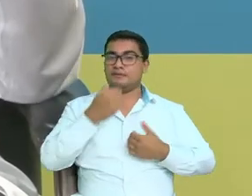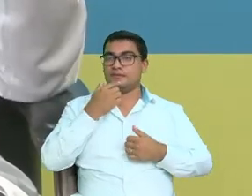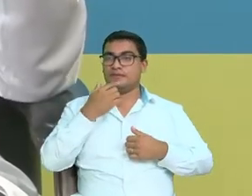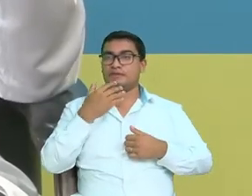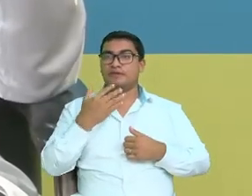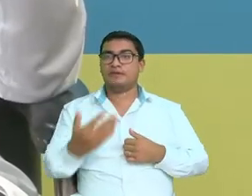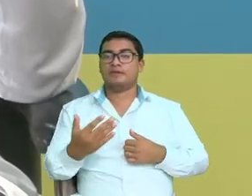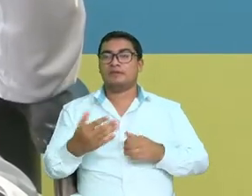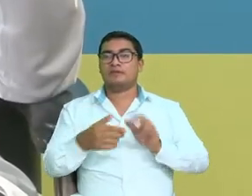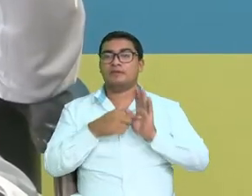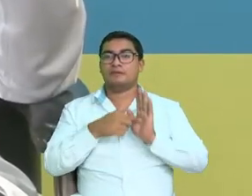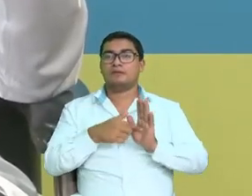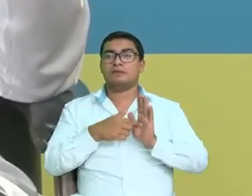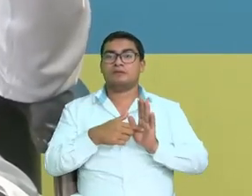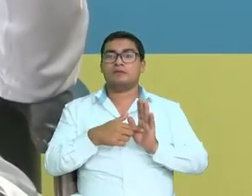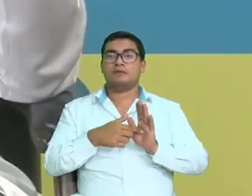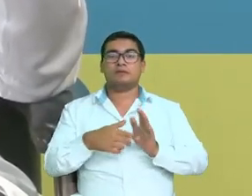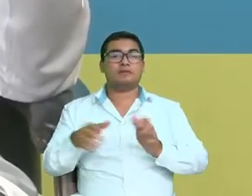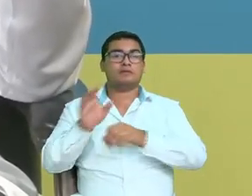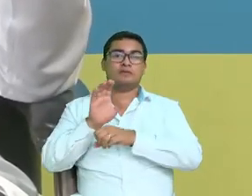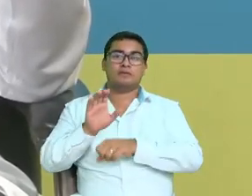porque